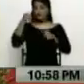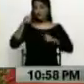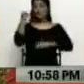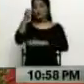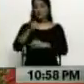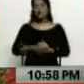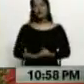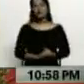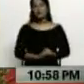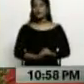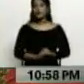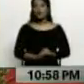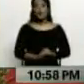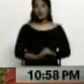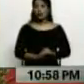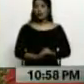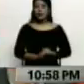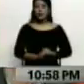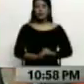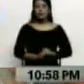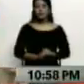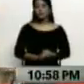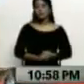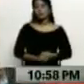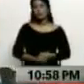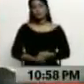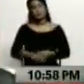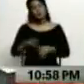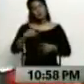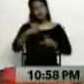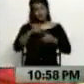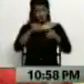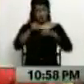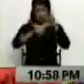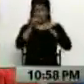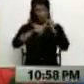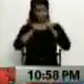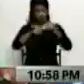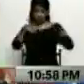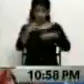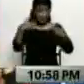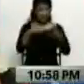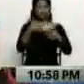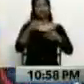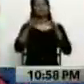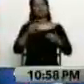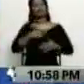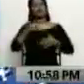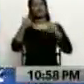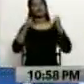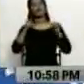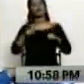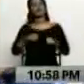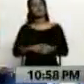venceremos así será numeral contraataque